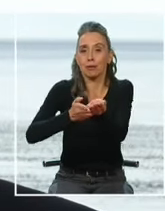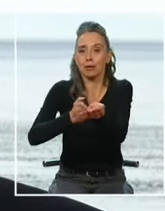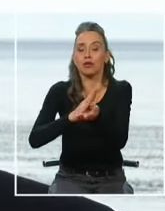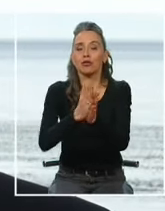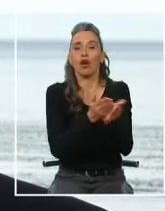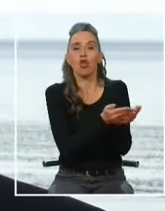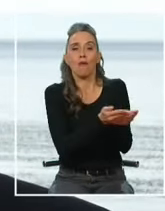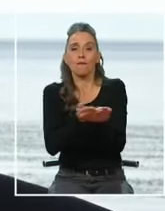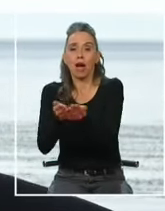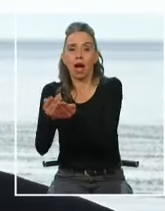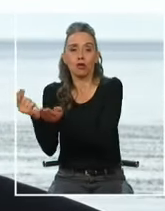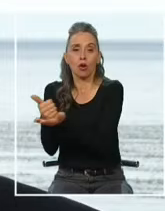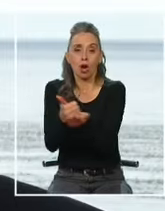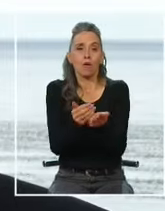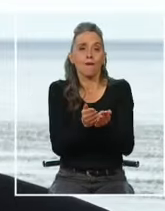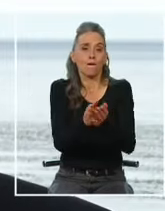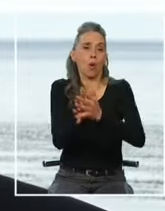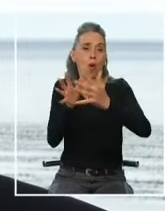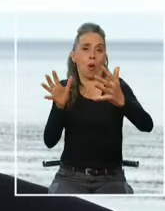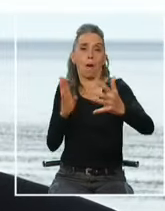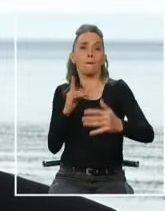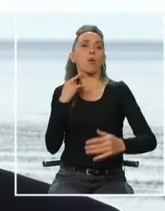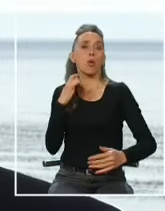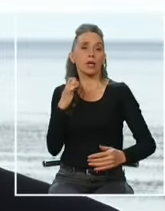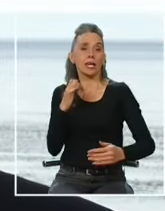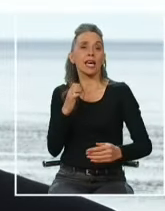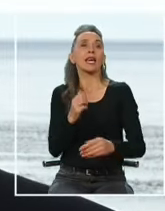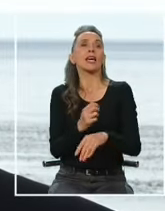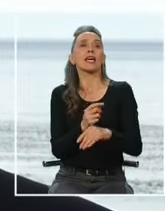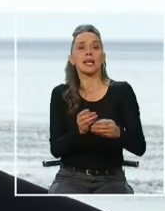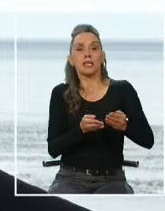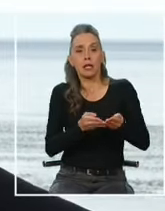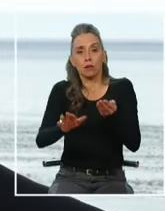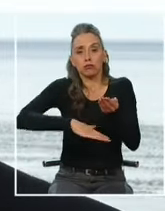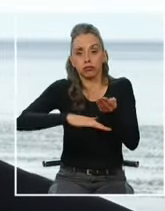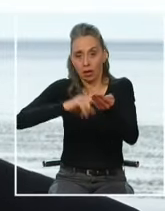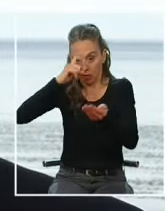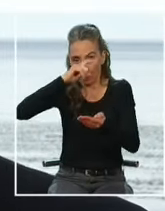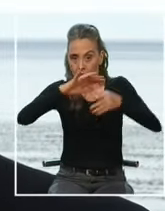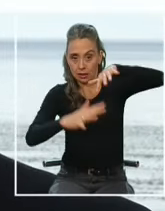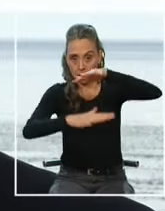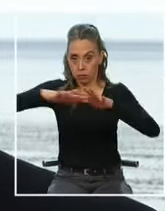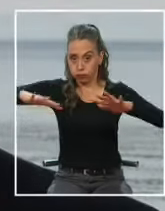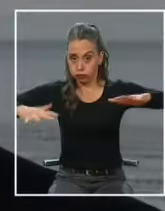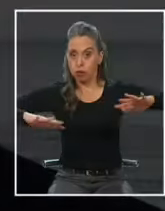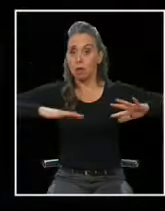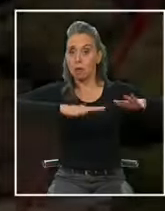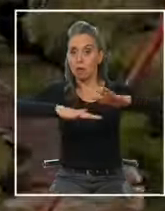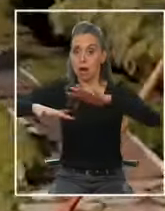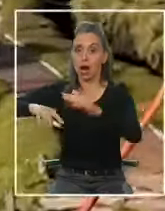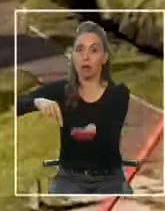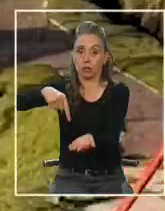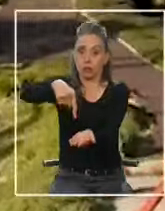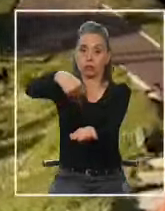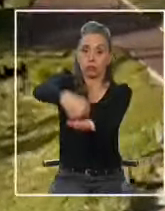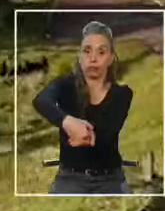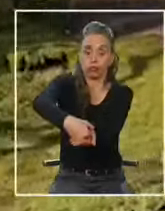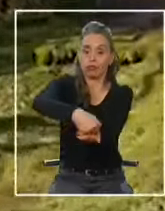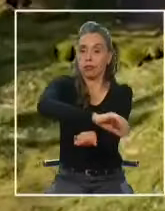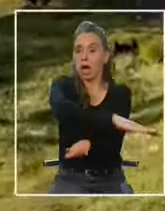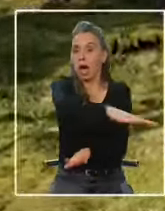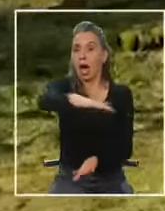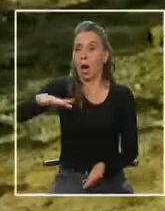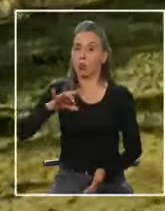a todas las embarcaciones, buques que realizan el tránsito por estas difíciles aguas de nuestro territorio austral.